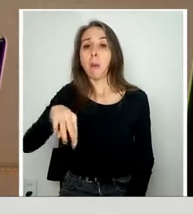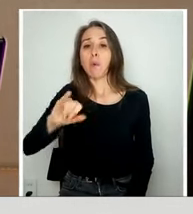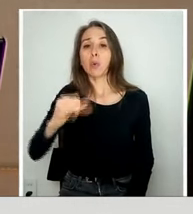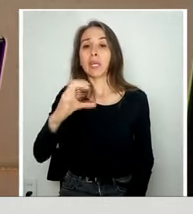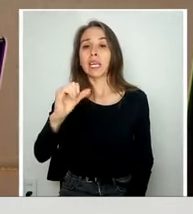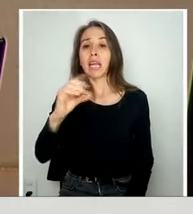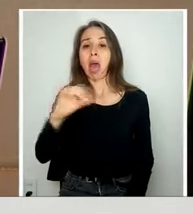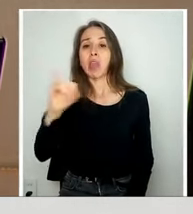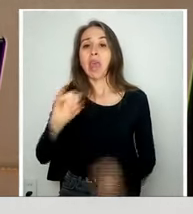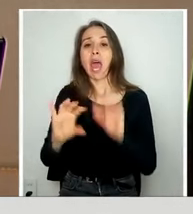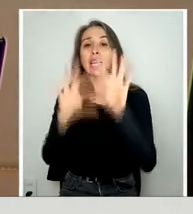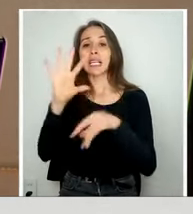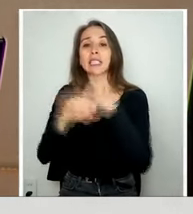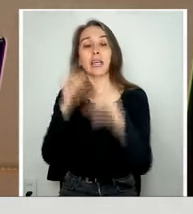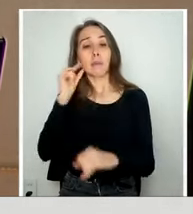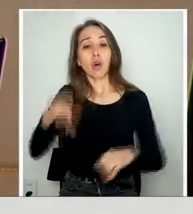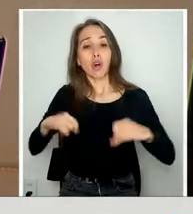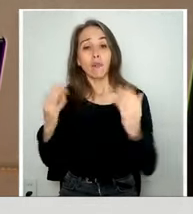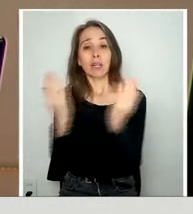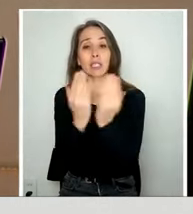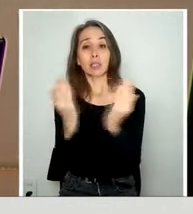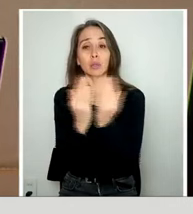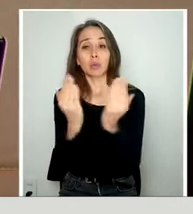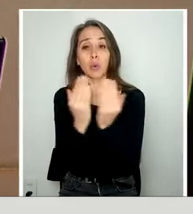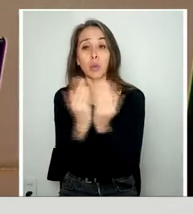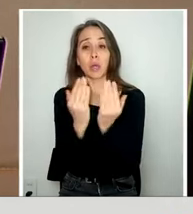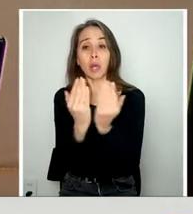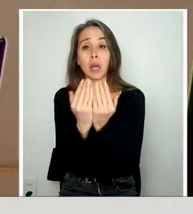que estudia también en